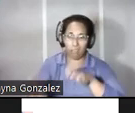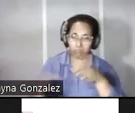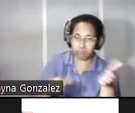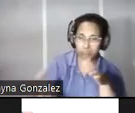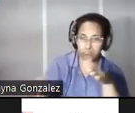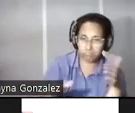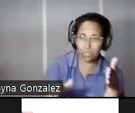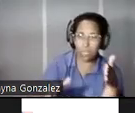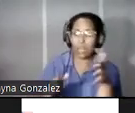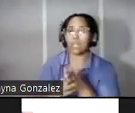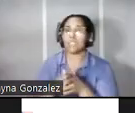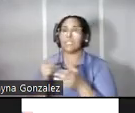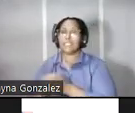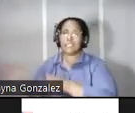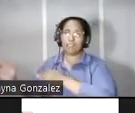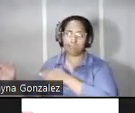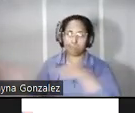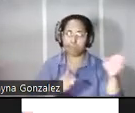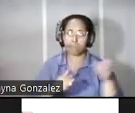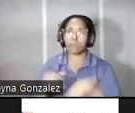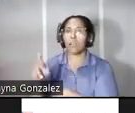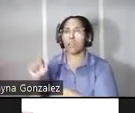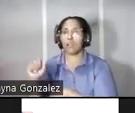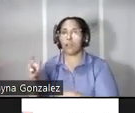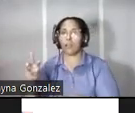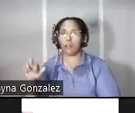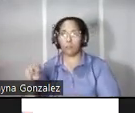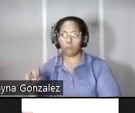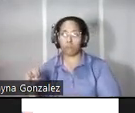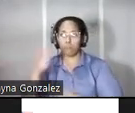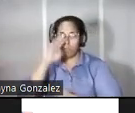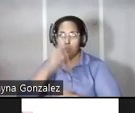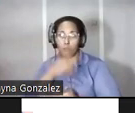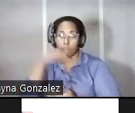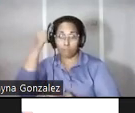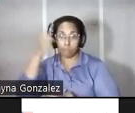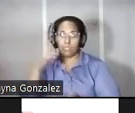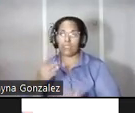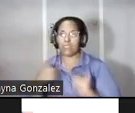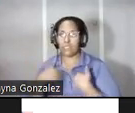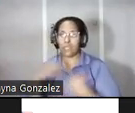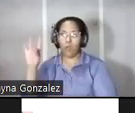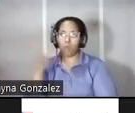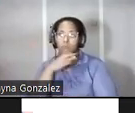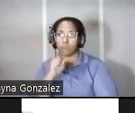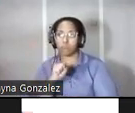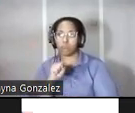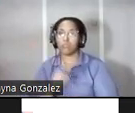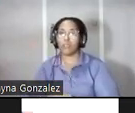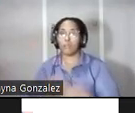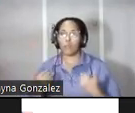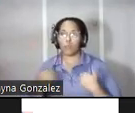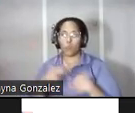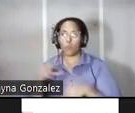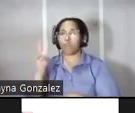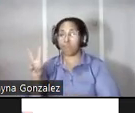venía planificando. Ramón, el hijo mayor, quien en ese entonces tenía 8 años, recibió 2